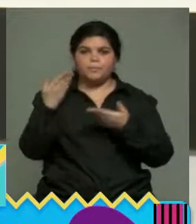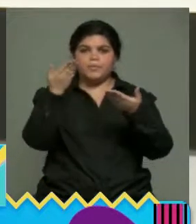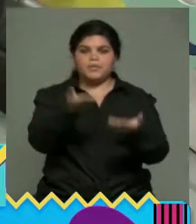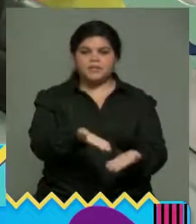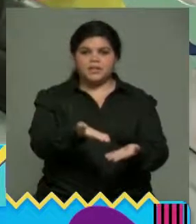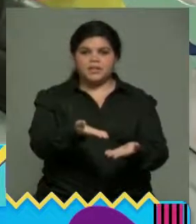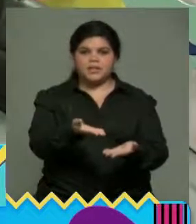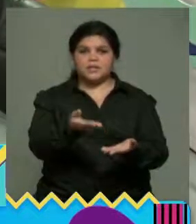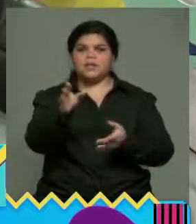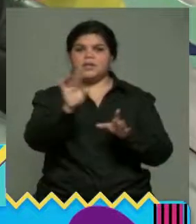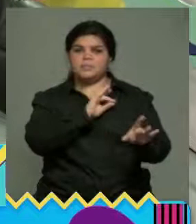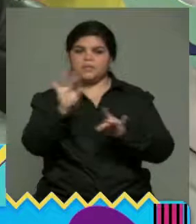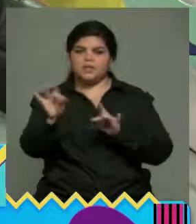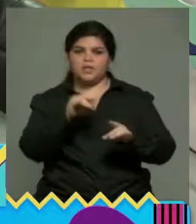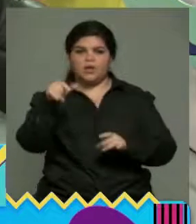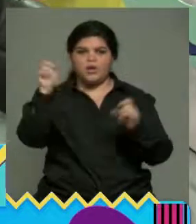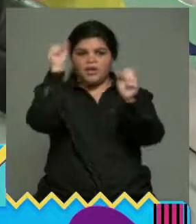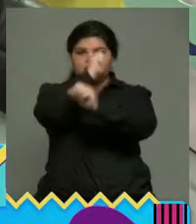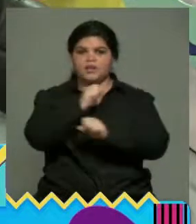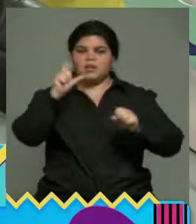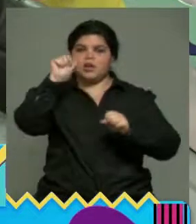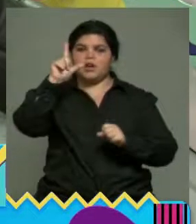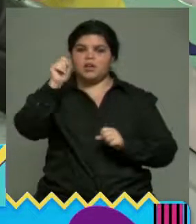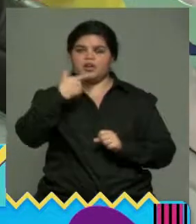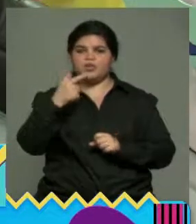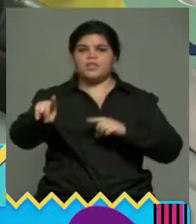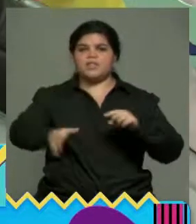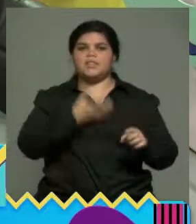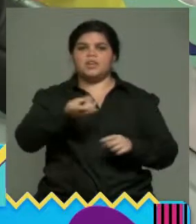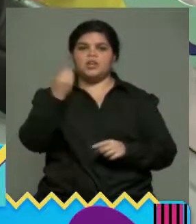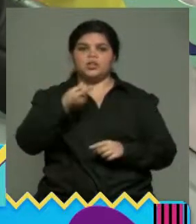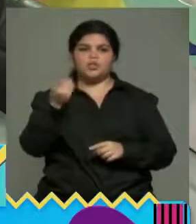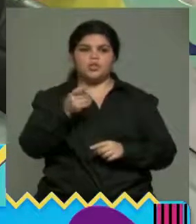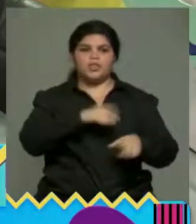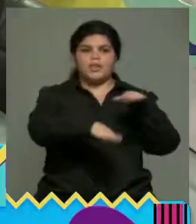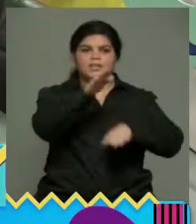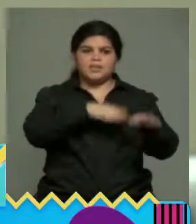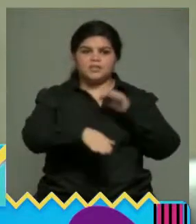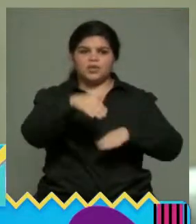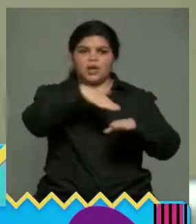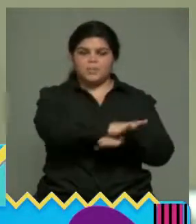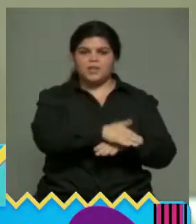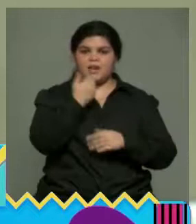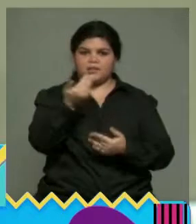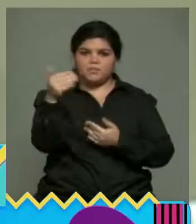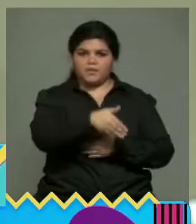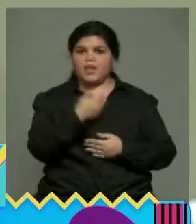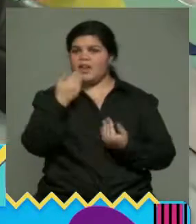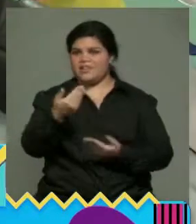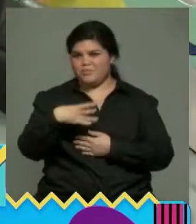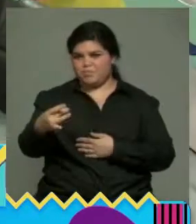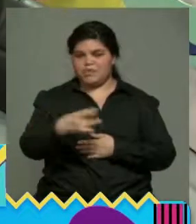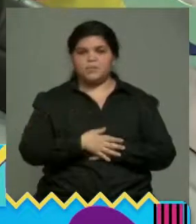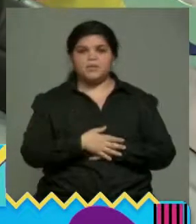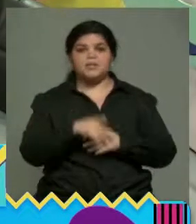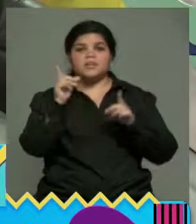porque hoy estamos junto a el ingeniero Carlos Prato, que es el director de Tránsito de Capital. Muchas gracias por venir. Hola, gracias a ustedes por invitarme. Buenas tardes. Y